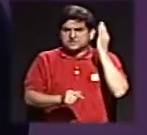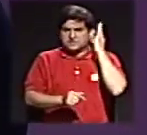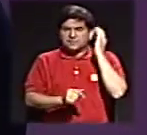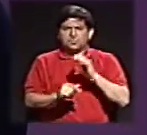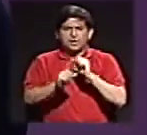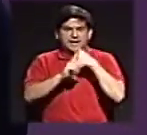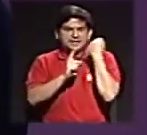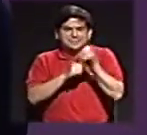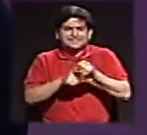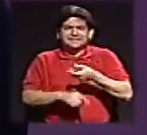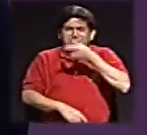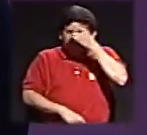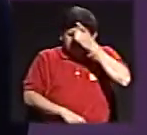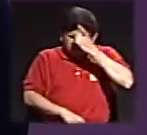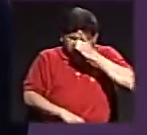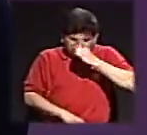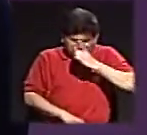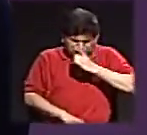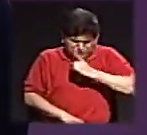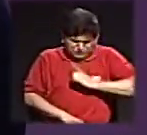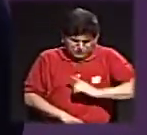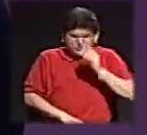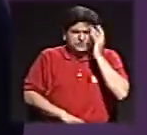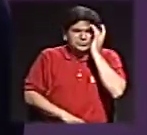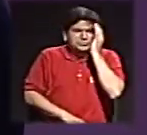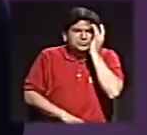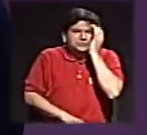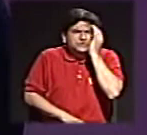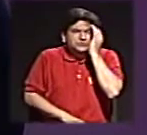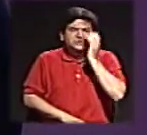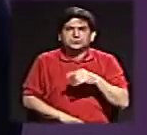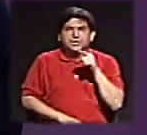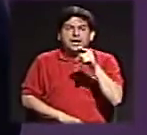un cuadro depresivo y de angustia que